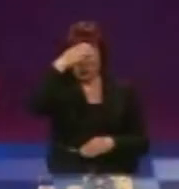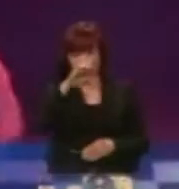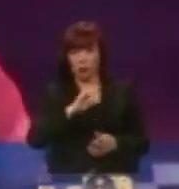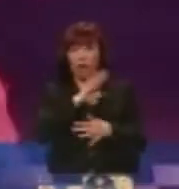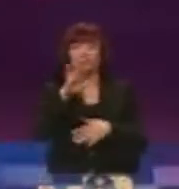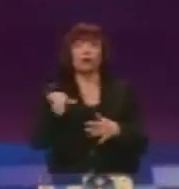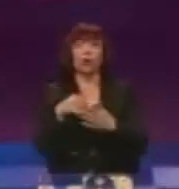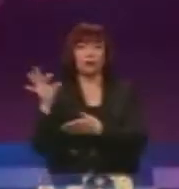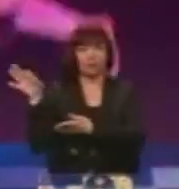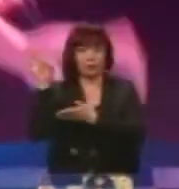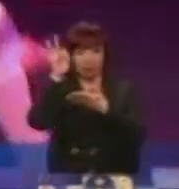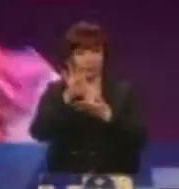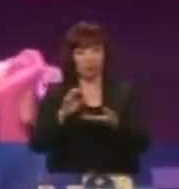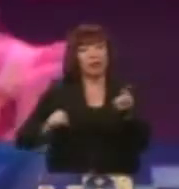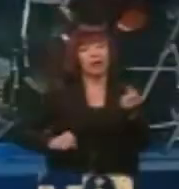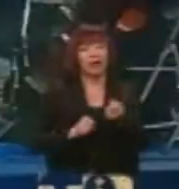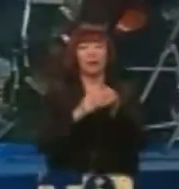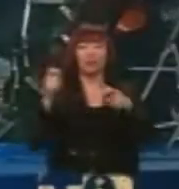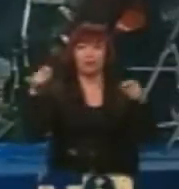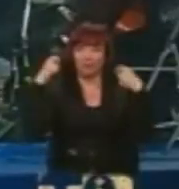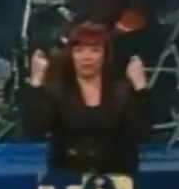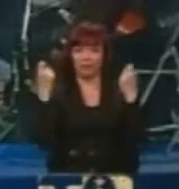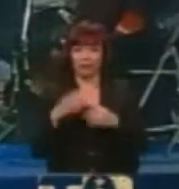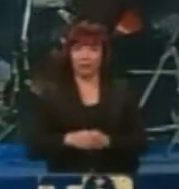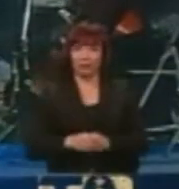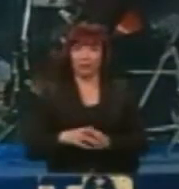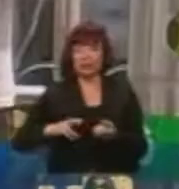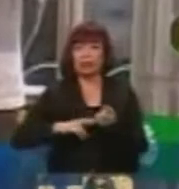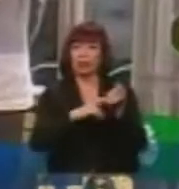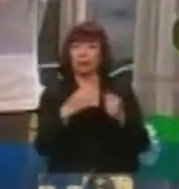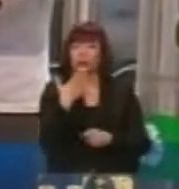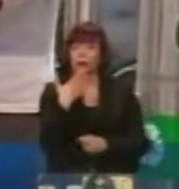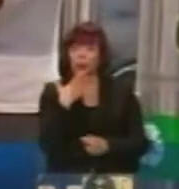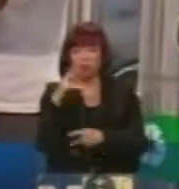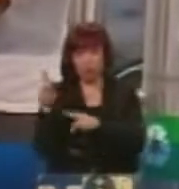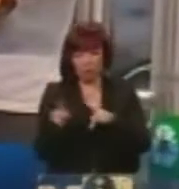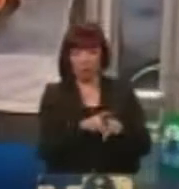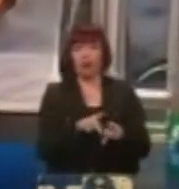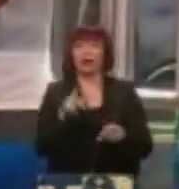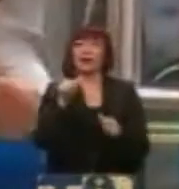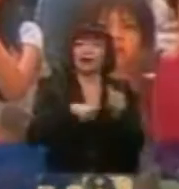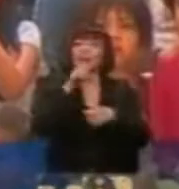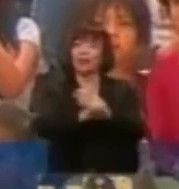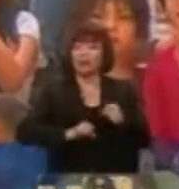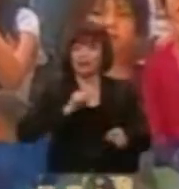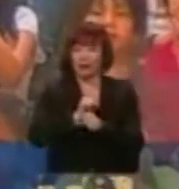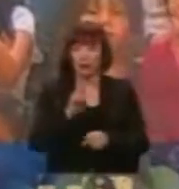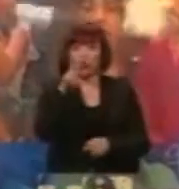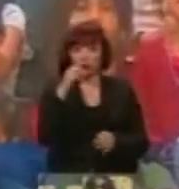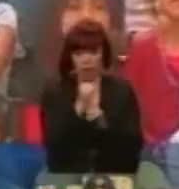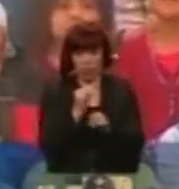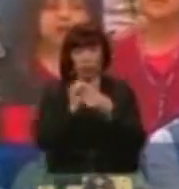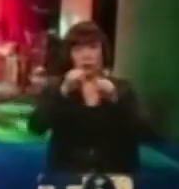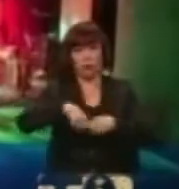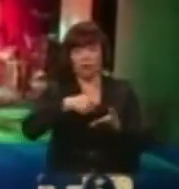al frente de la organización del festival. Los recursos deben estar contemplados en su planificación anual y estas dos instituciones podrán